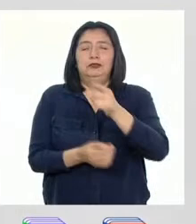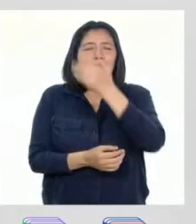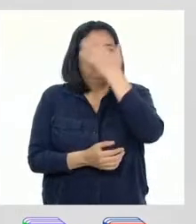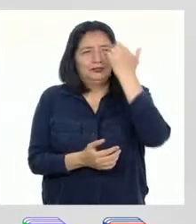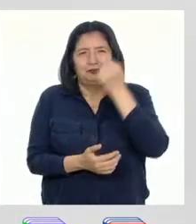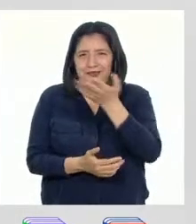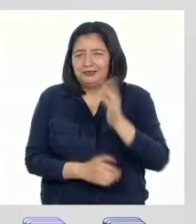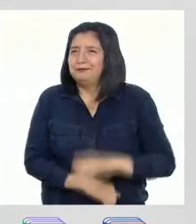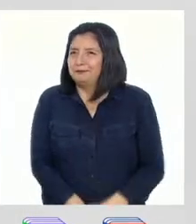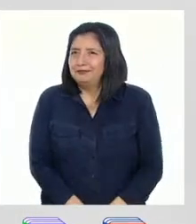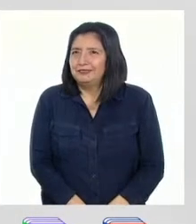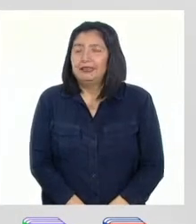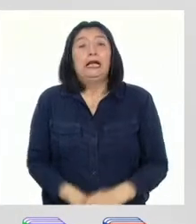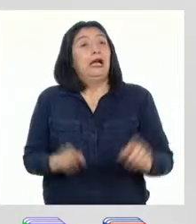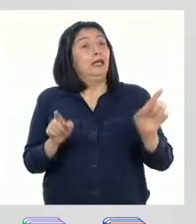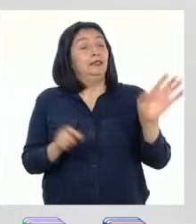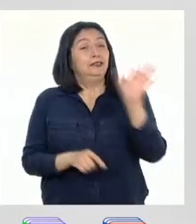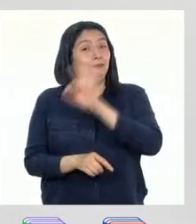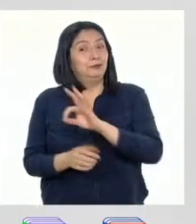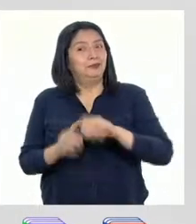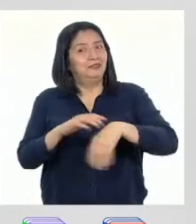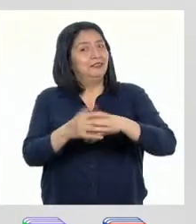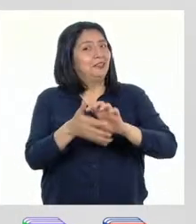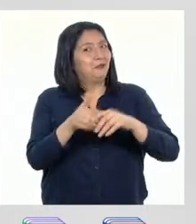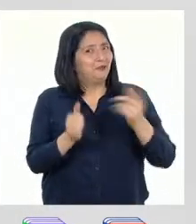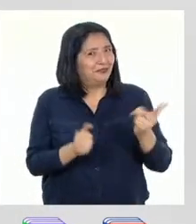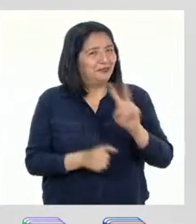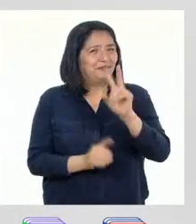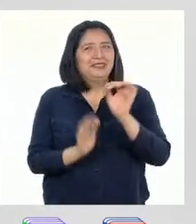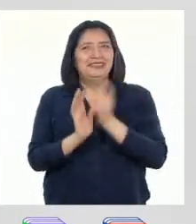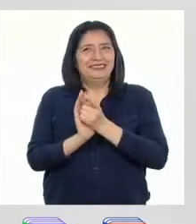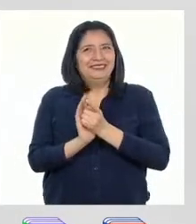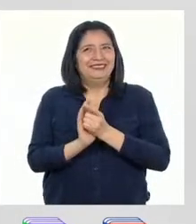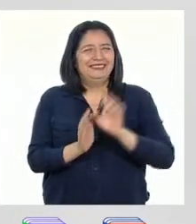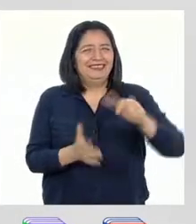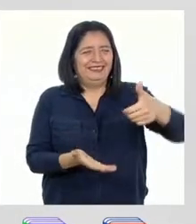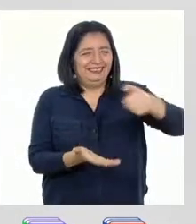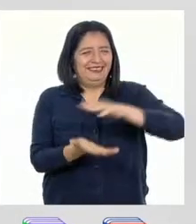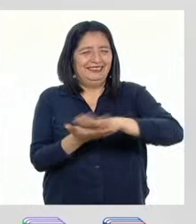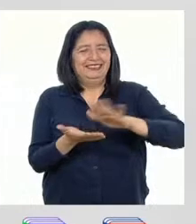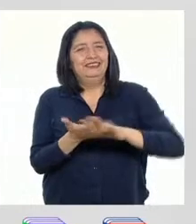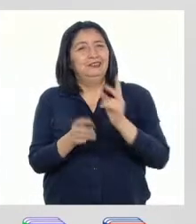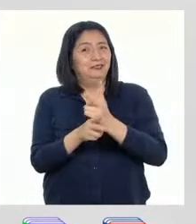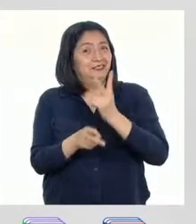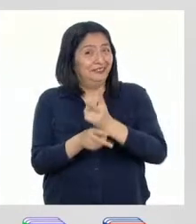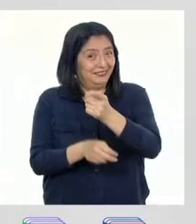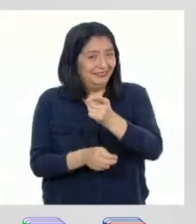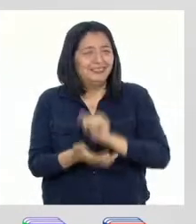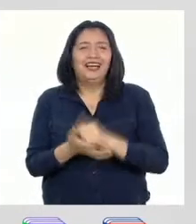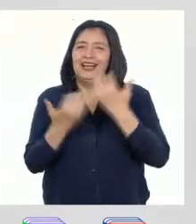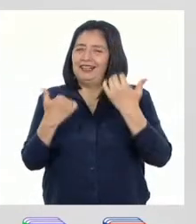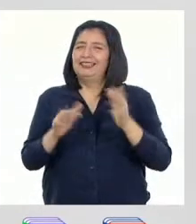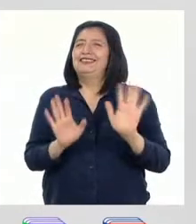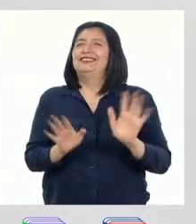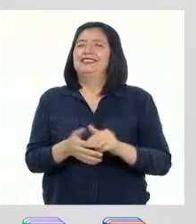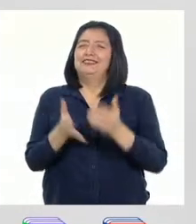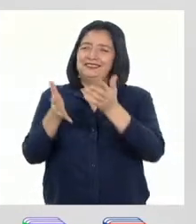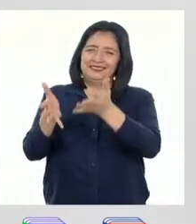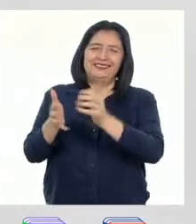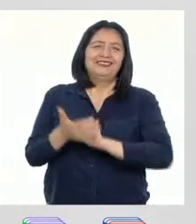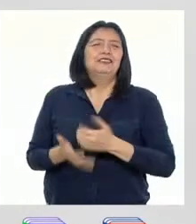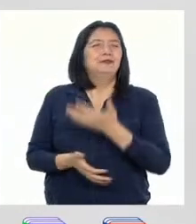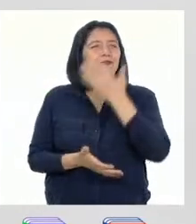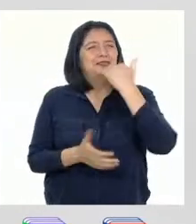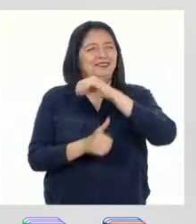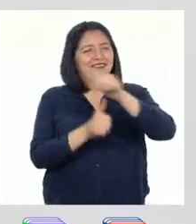olviden nunca de eso. Y tampoco de lavarse muy bien las manos durante 20 segundos y desinfectar todo con mucho cuidado. Ahora sí, los dejo con